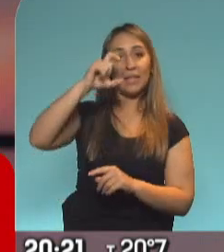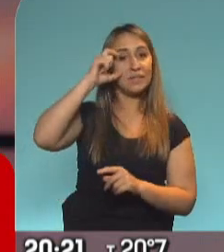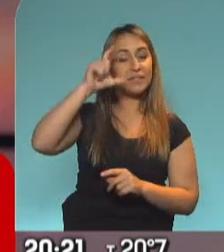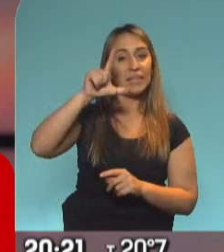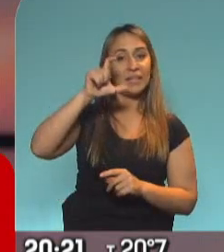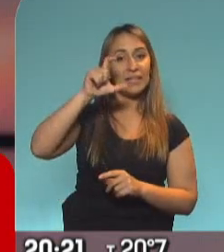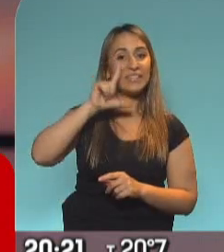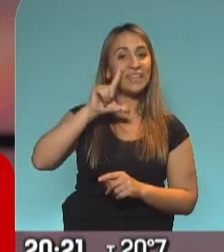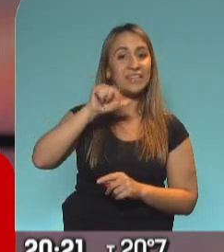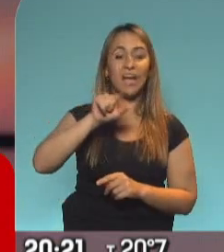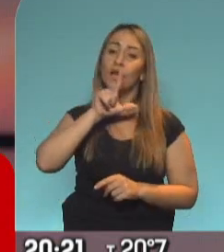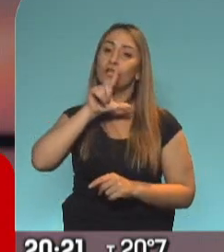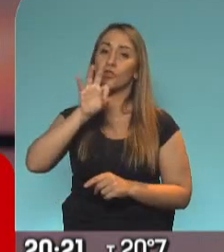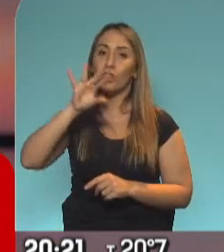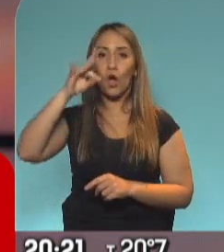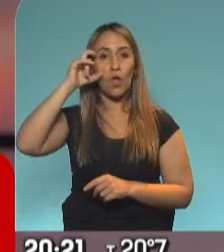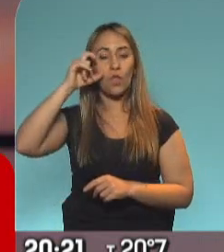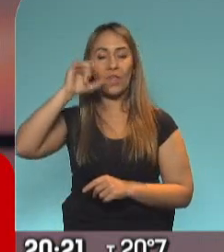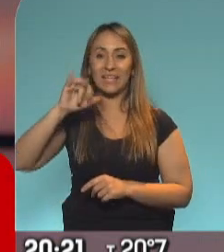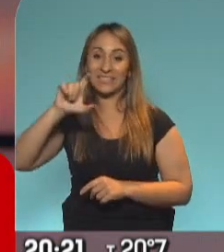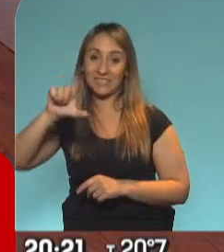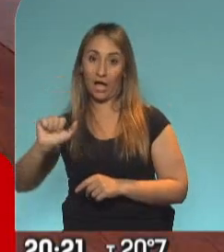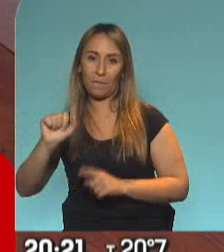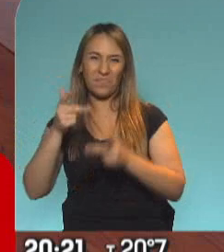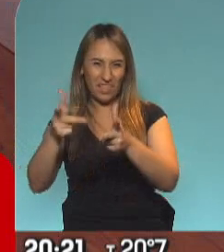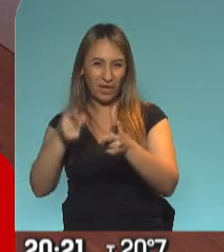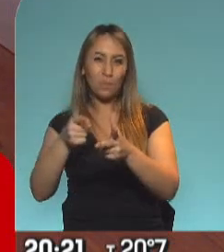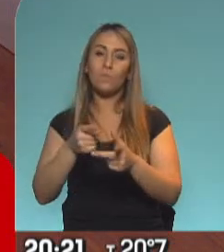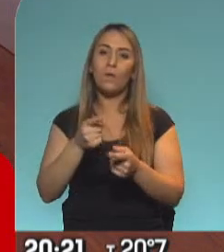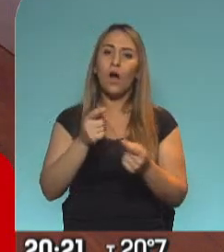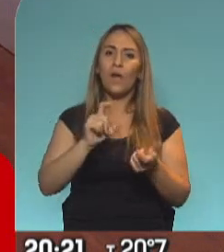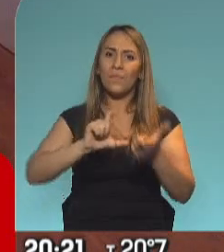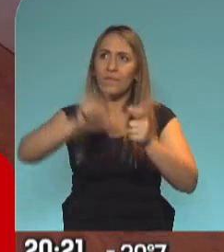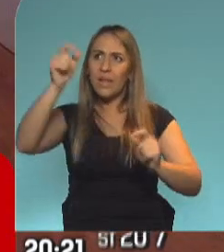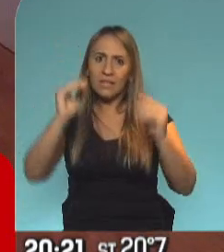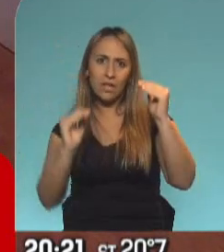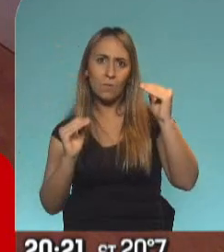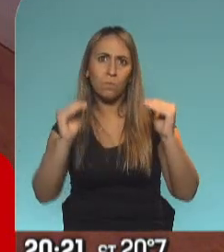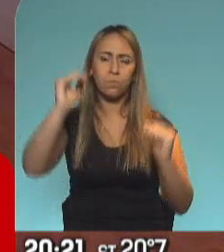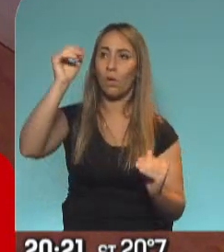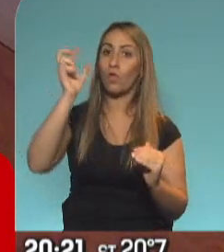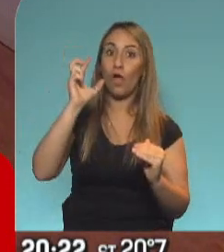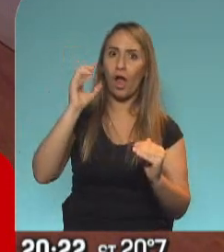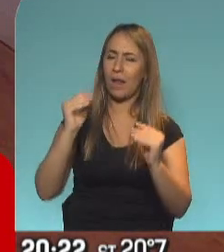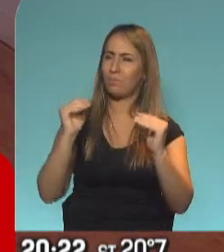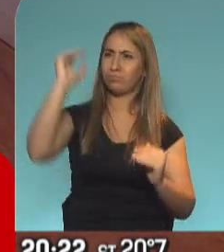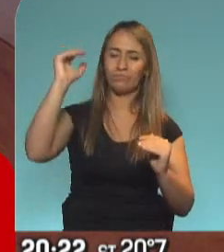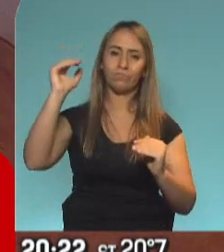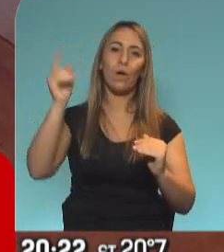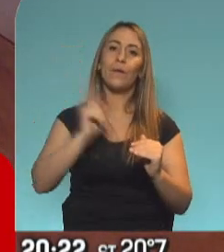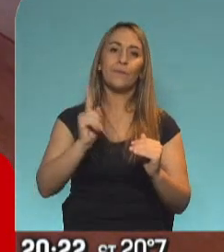brecha cambiaria no se va a terminar por la confianza nomás. No va a venir, literalmente dice esto, el hada de la confianza